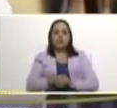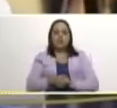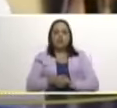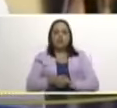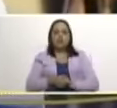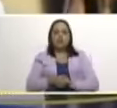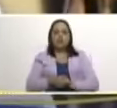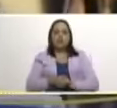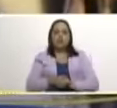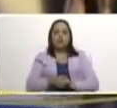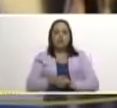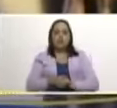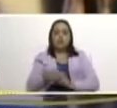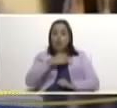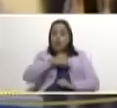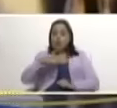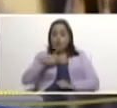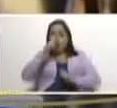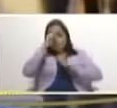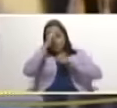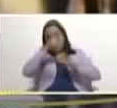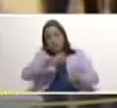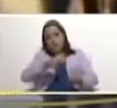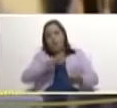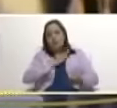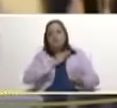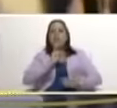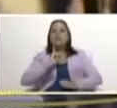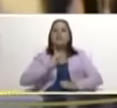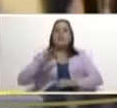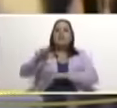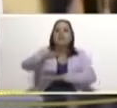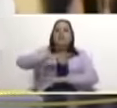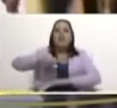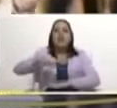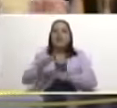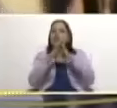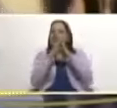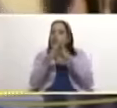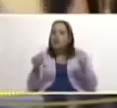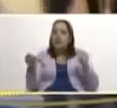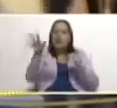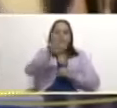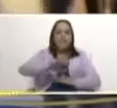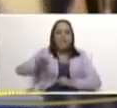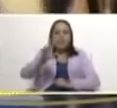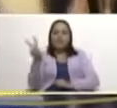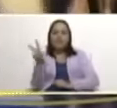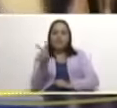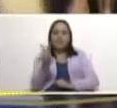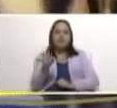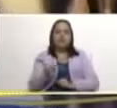Por eso nosotros reivindicamos la llaneridad en toda su extensión